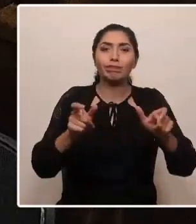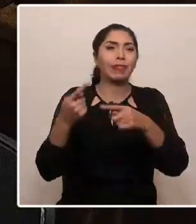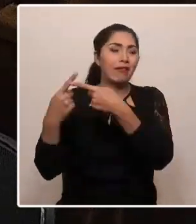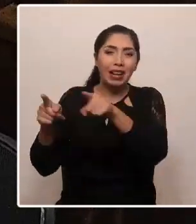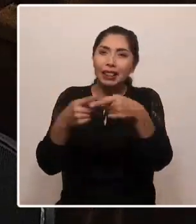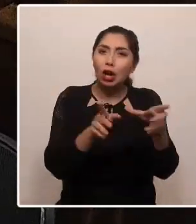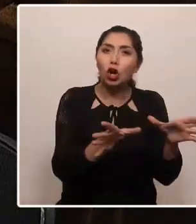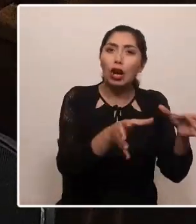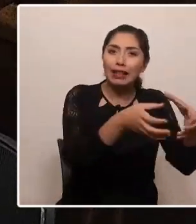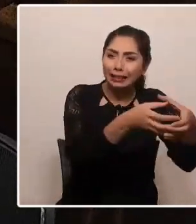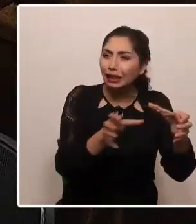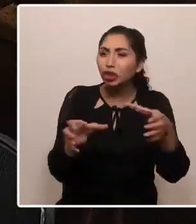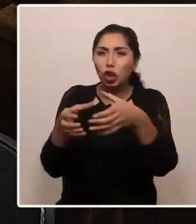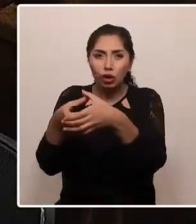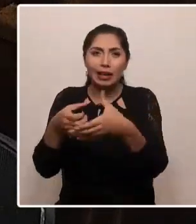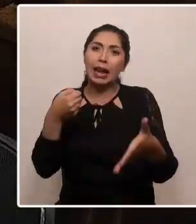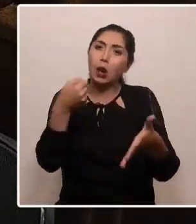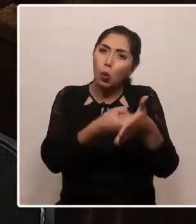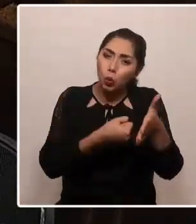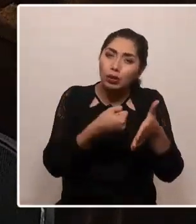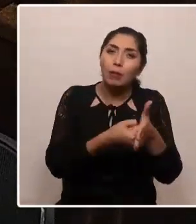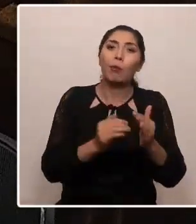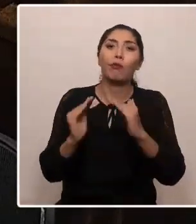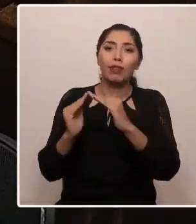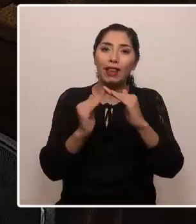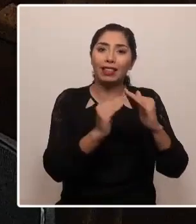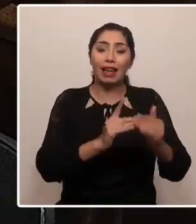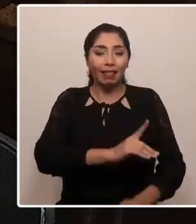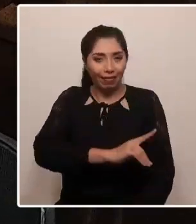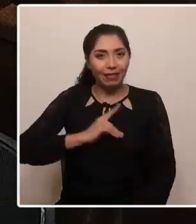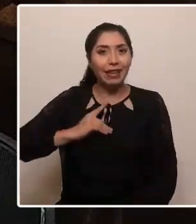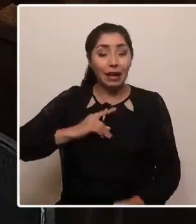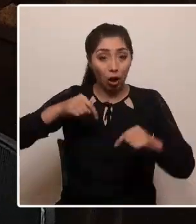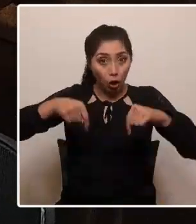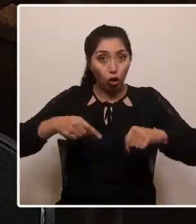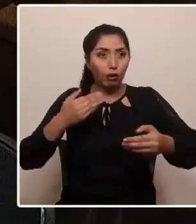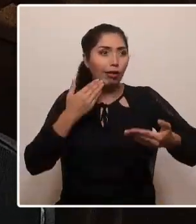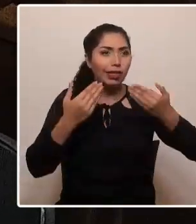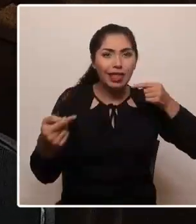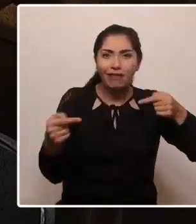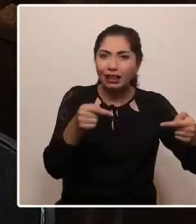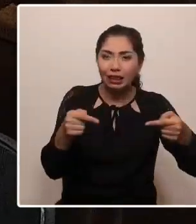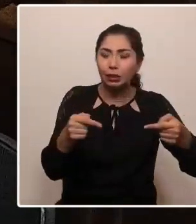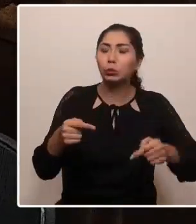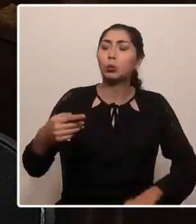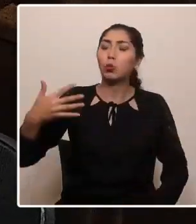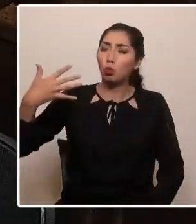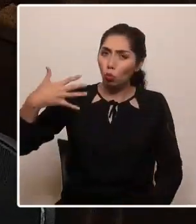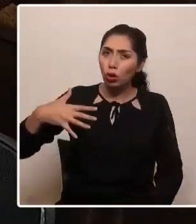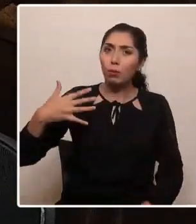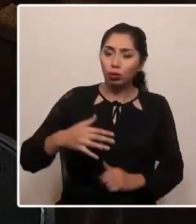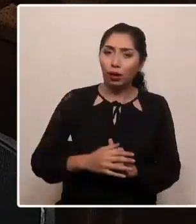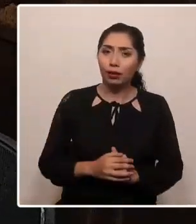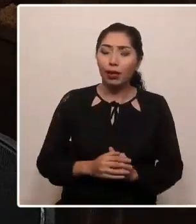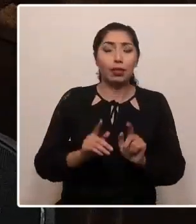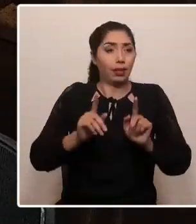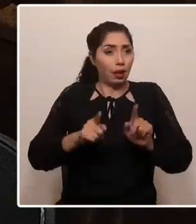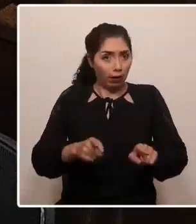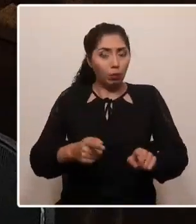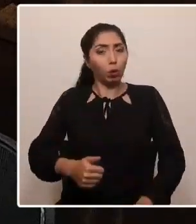organizaciones por la vivienda digna. Lo que hoy día vamos a debatir es algo muy fundamental que evidentemente tenemos que estar a la